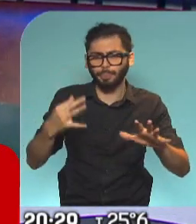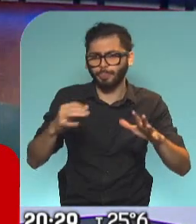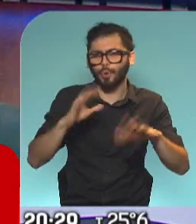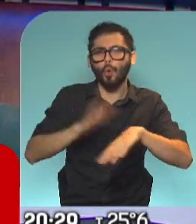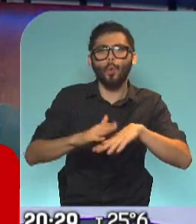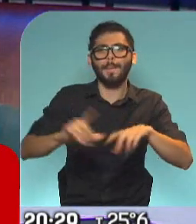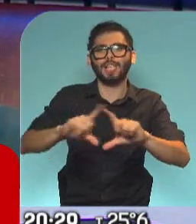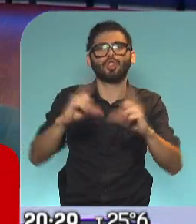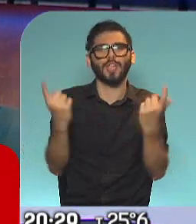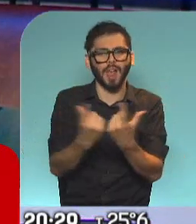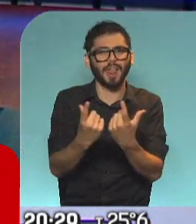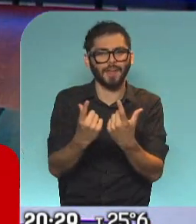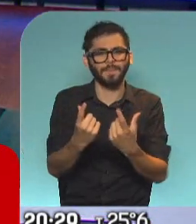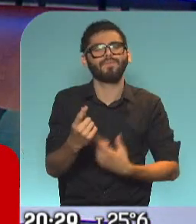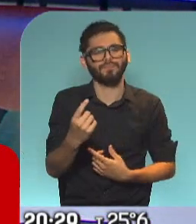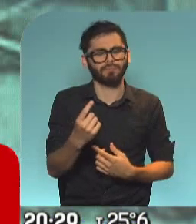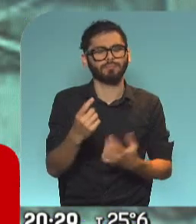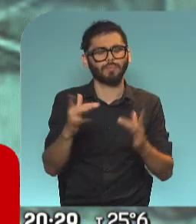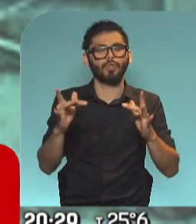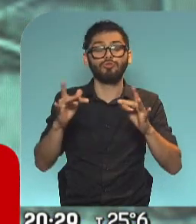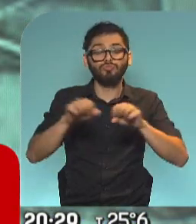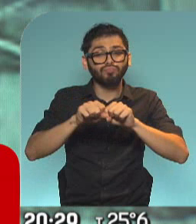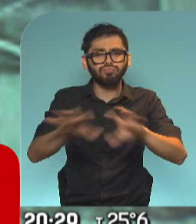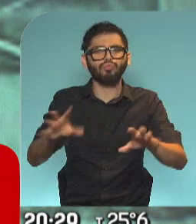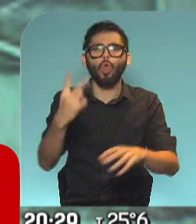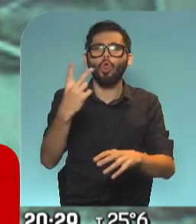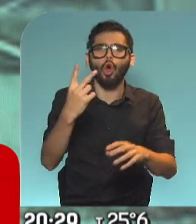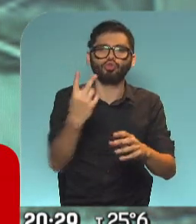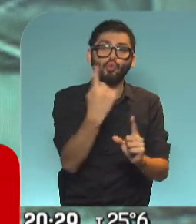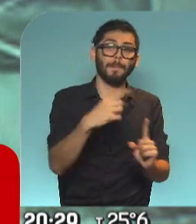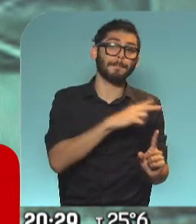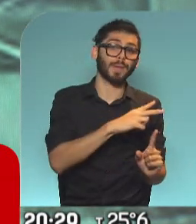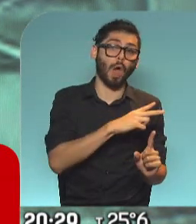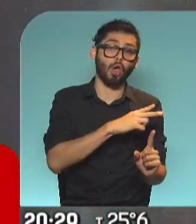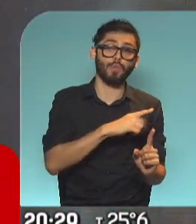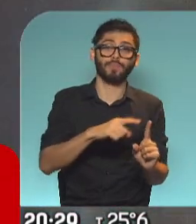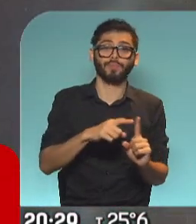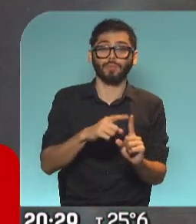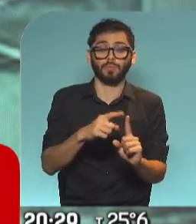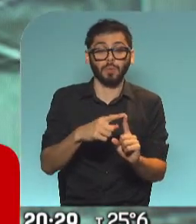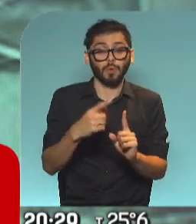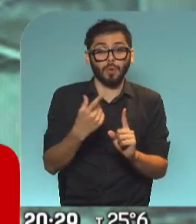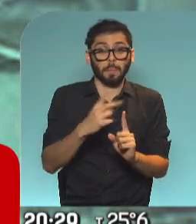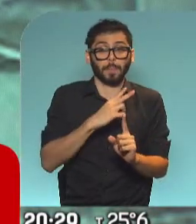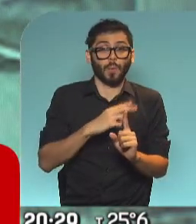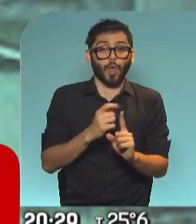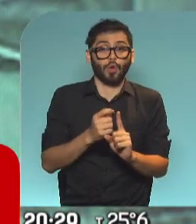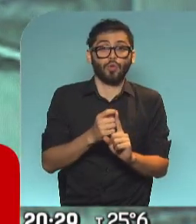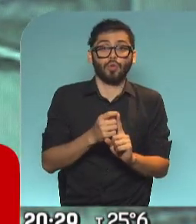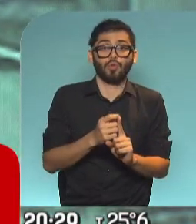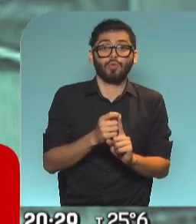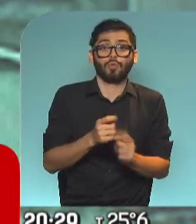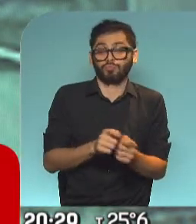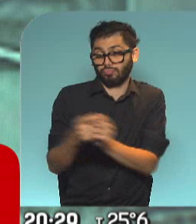sociedad, ¿verdad? Hay dos circuitos de viralización de esas fotos. Uno es el privado, y yo te lo paso por WhatsApp a tu teléfono, claro, y lo ves vos y lo veo yo.